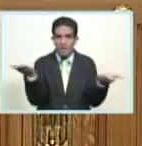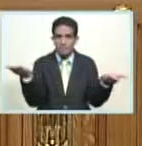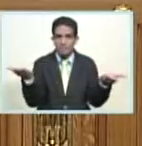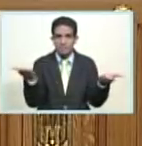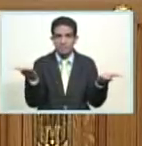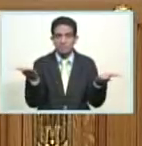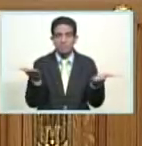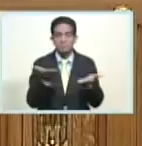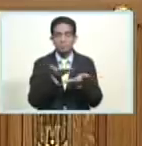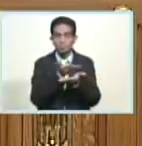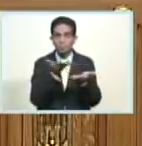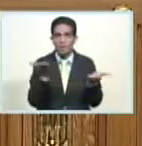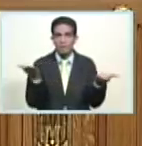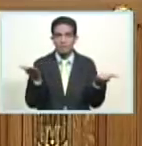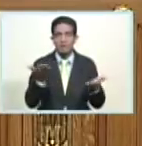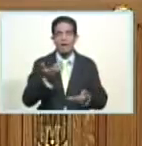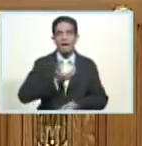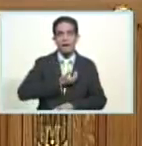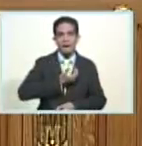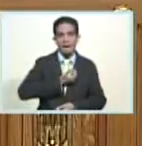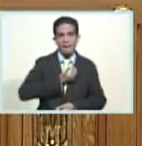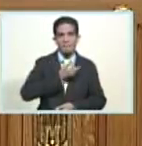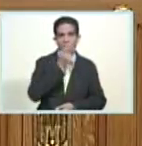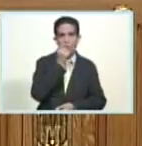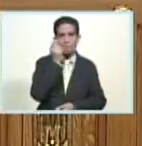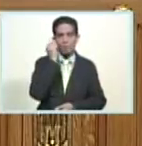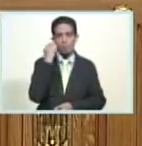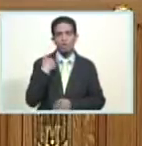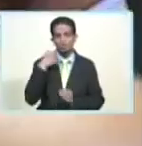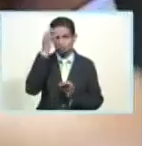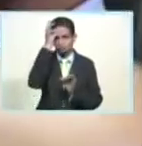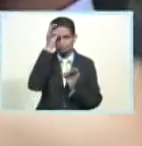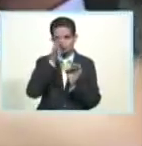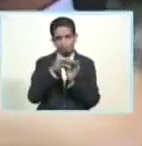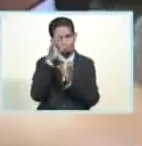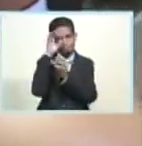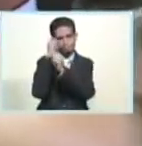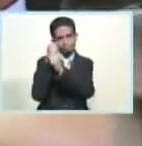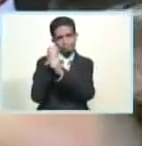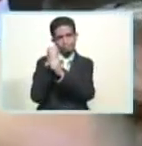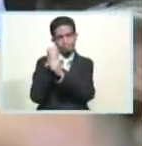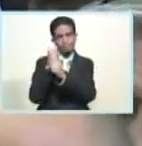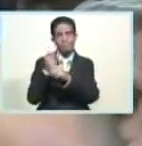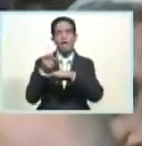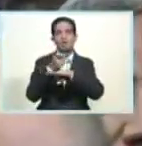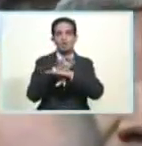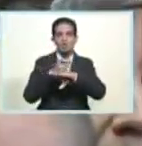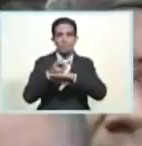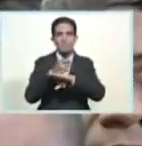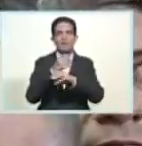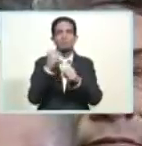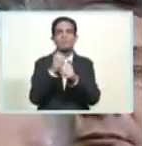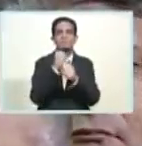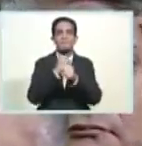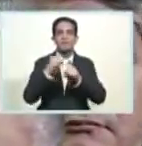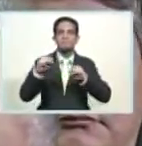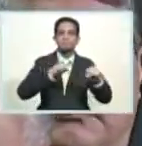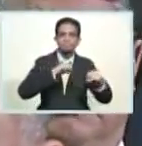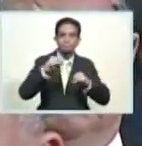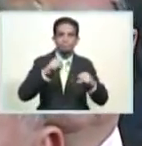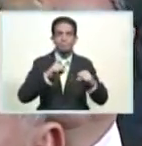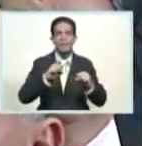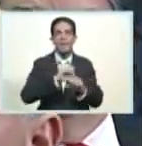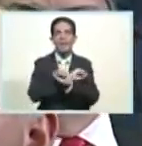que representamos. Alcaldes, alcaldesas, tengo mucha fe en ustedes para hacer gobierno diario, permanente de calle, en la mañana